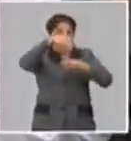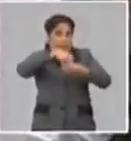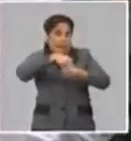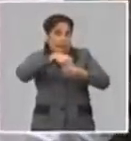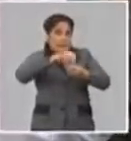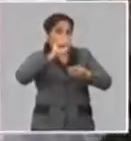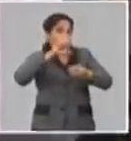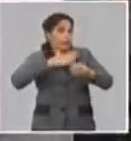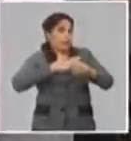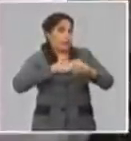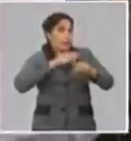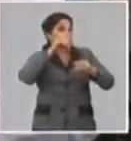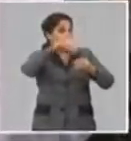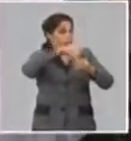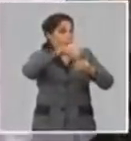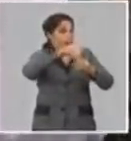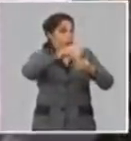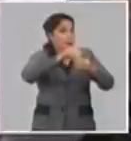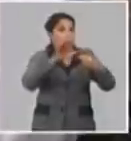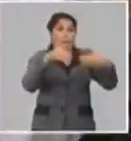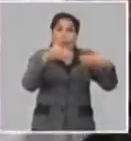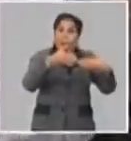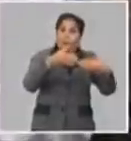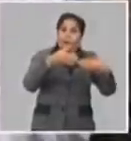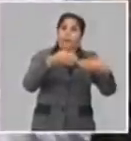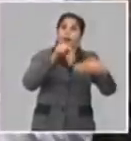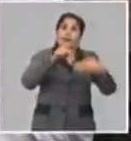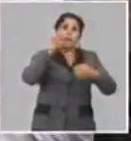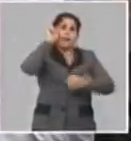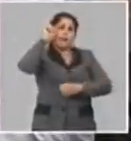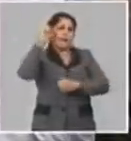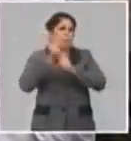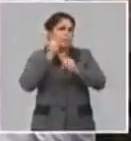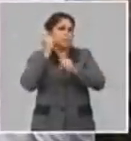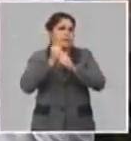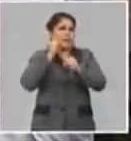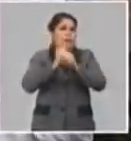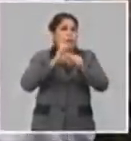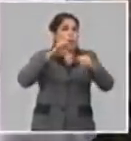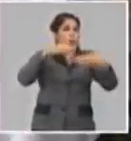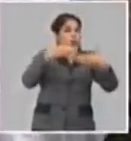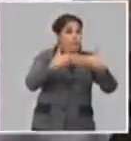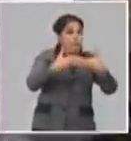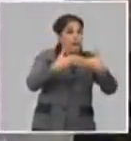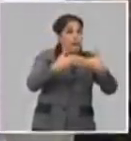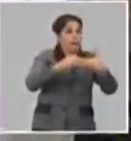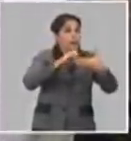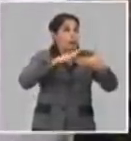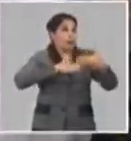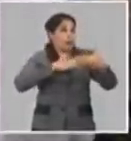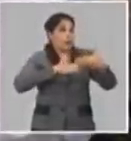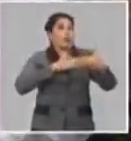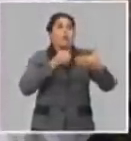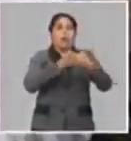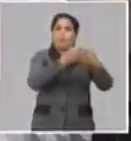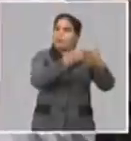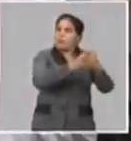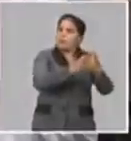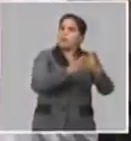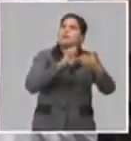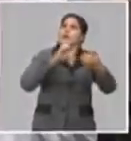no estatal vamos a dar por concluido ya el experimento que estábamos trabajando con las cooperativas. Vamos a impulsar también las